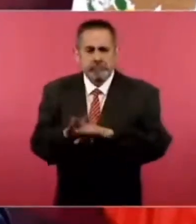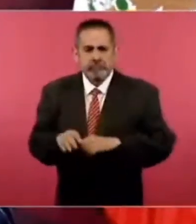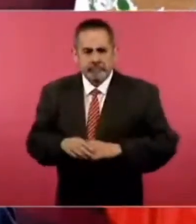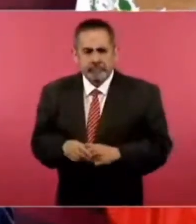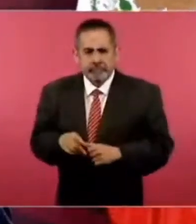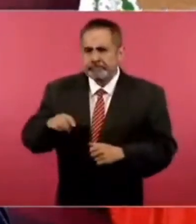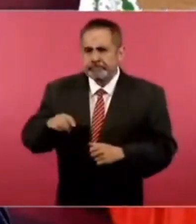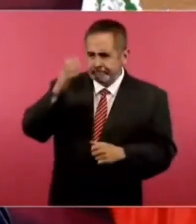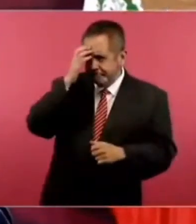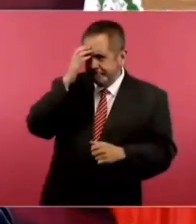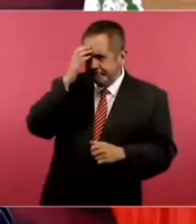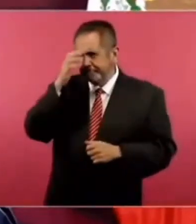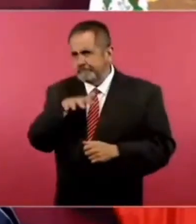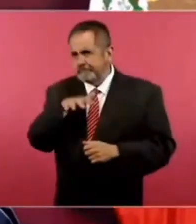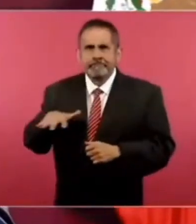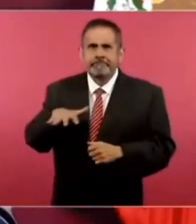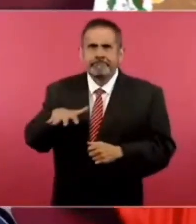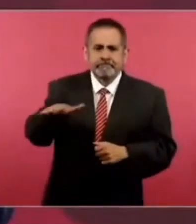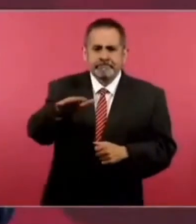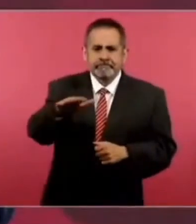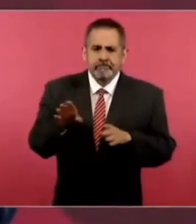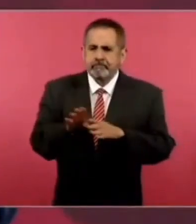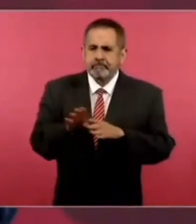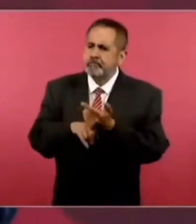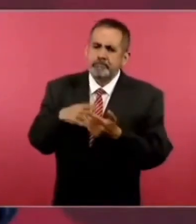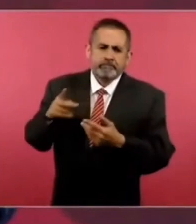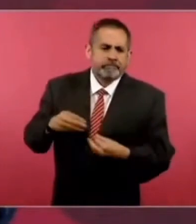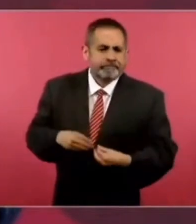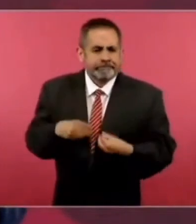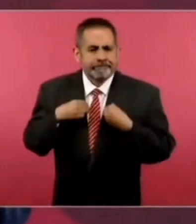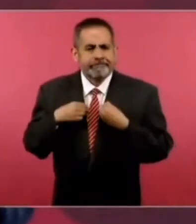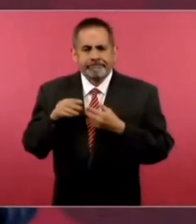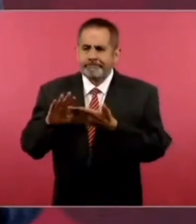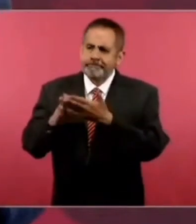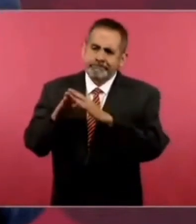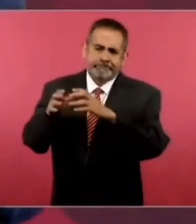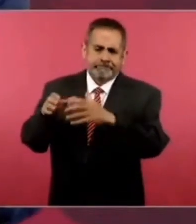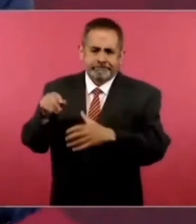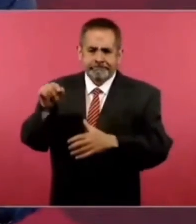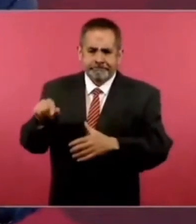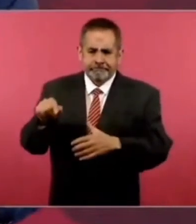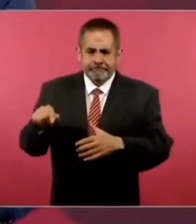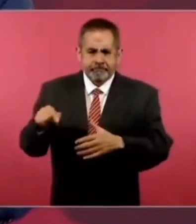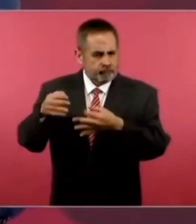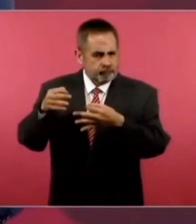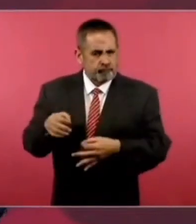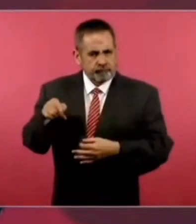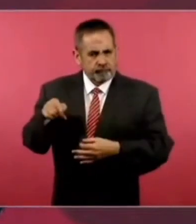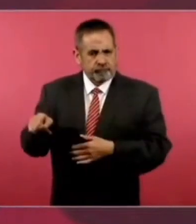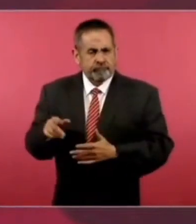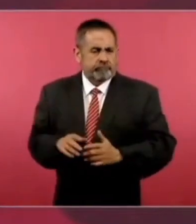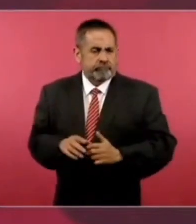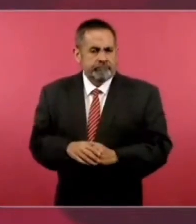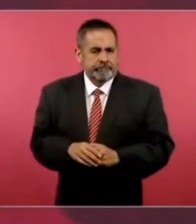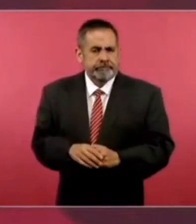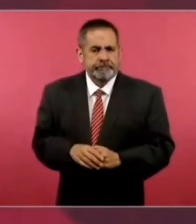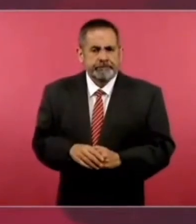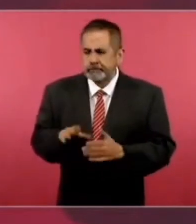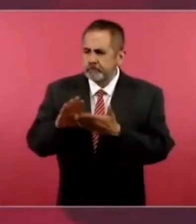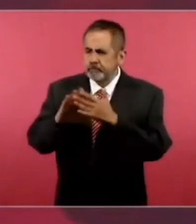que conozcan cómo es la vida en las comunidades originarias, en las